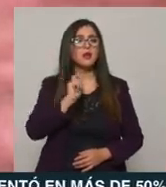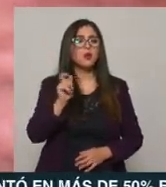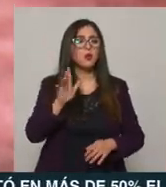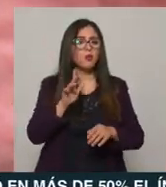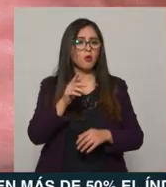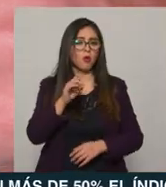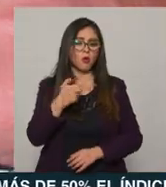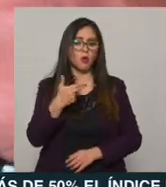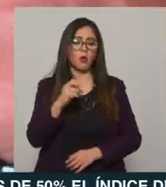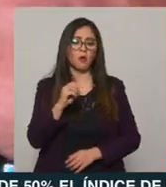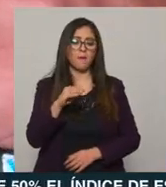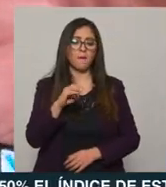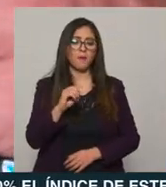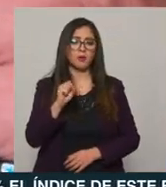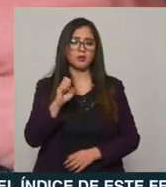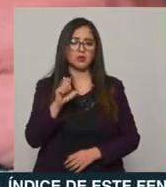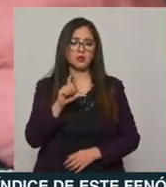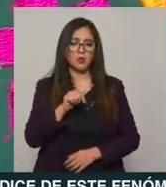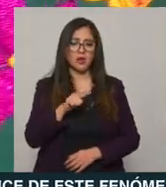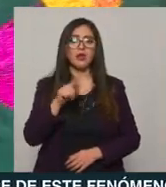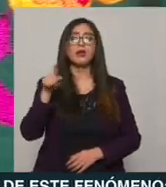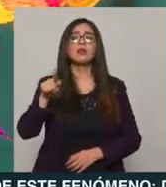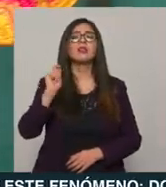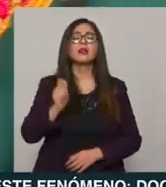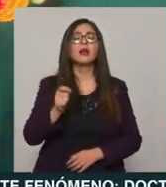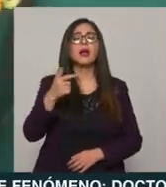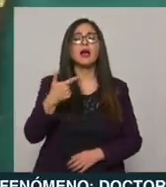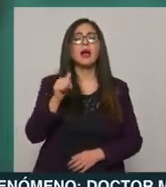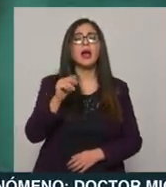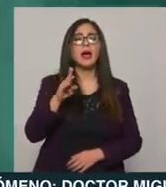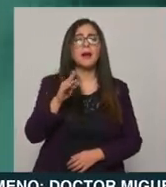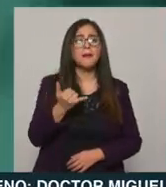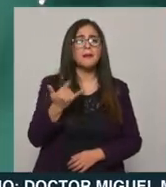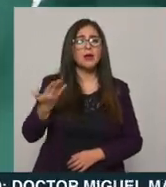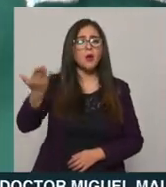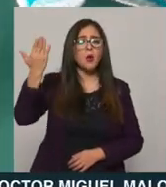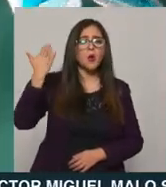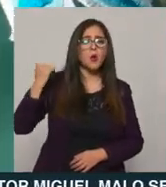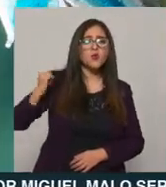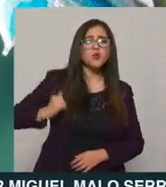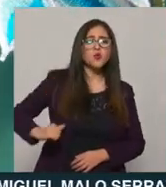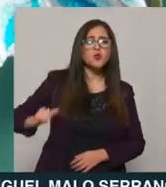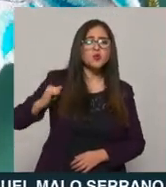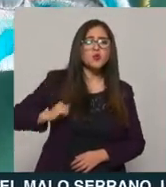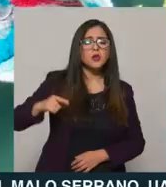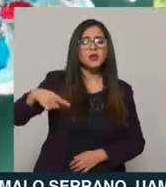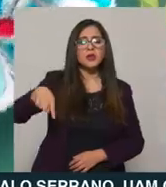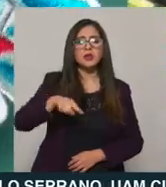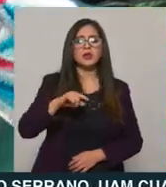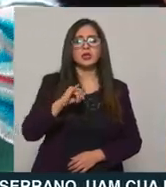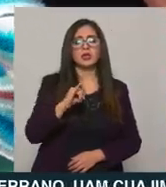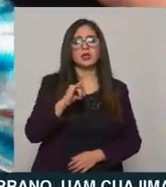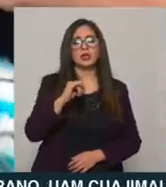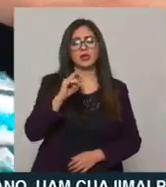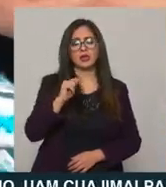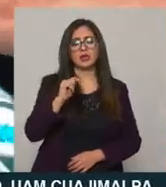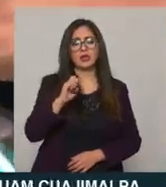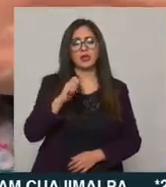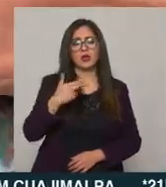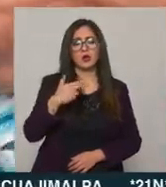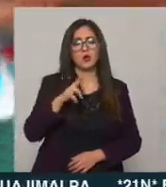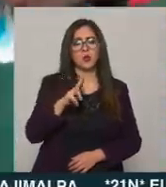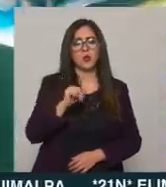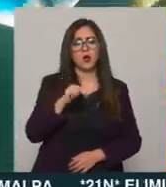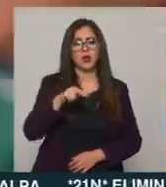Gaby pertenece al tercer género reconocido desde la época prehispánica en la región del Istmo de Tehuantepec.